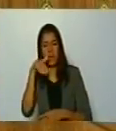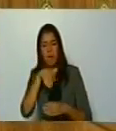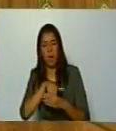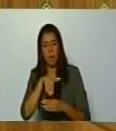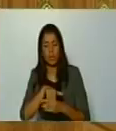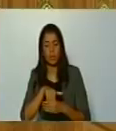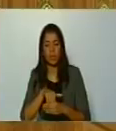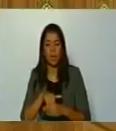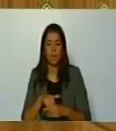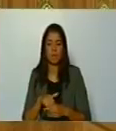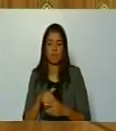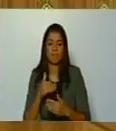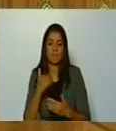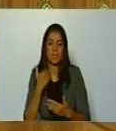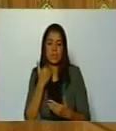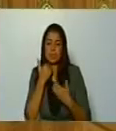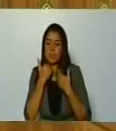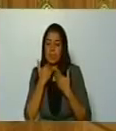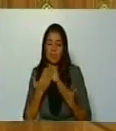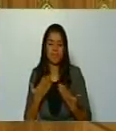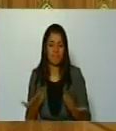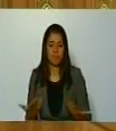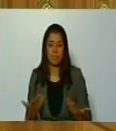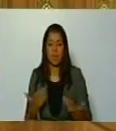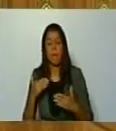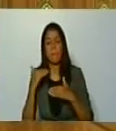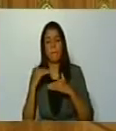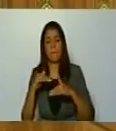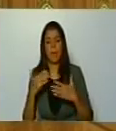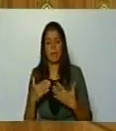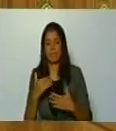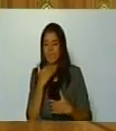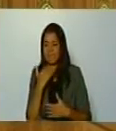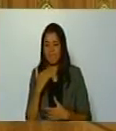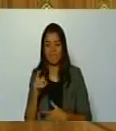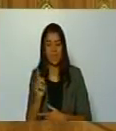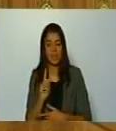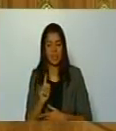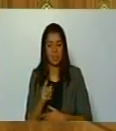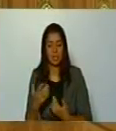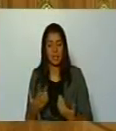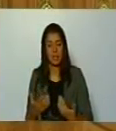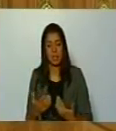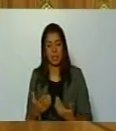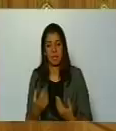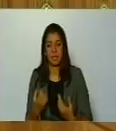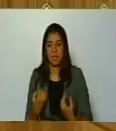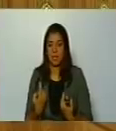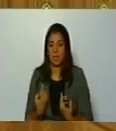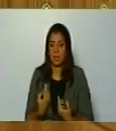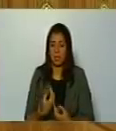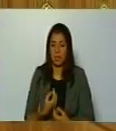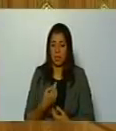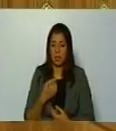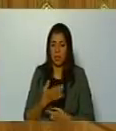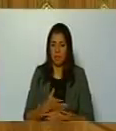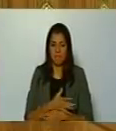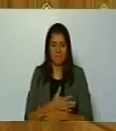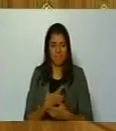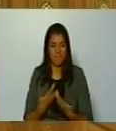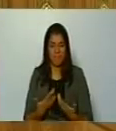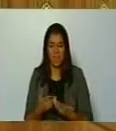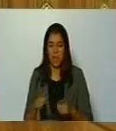entonces? ¿Qué es lo que basta? Pero esto es una de las peores, yo diría, declaraciones que